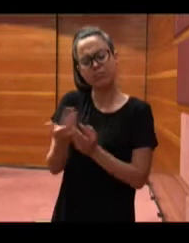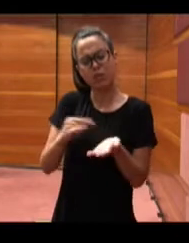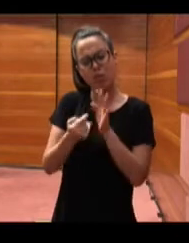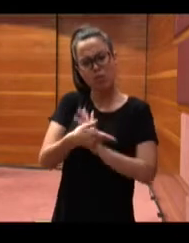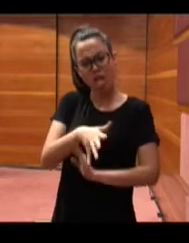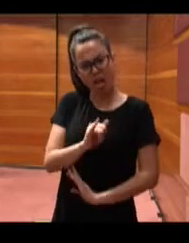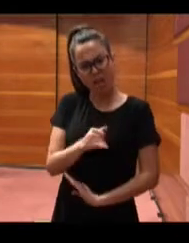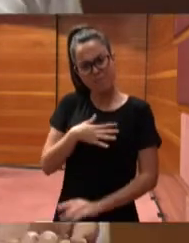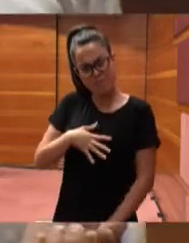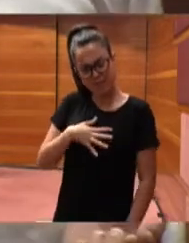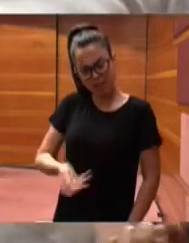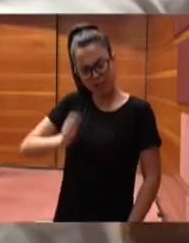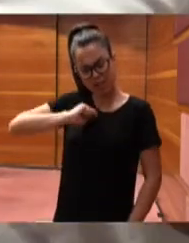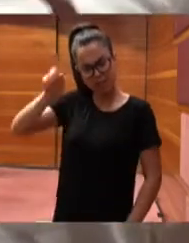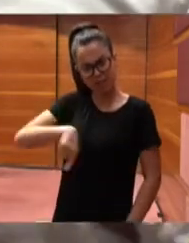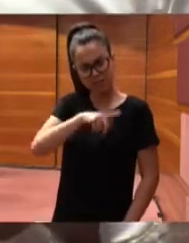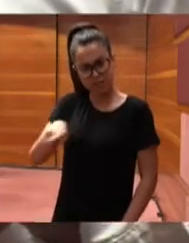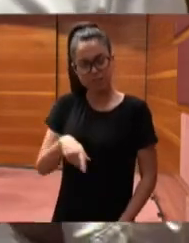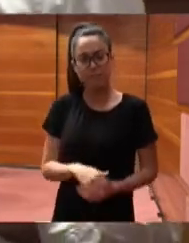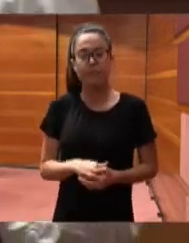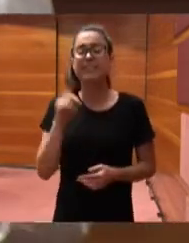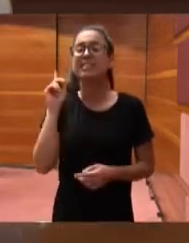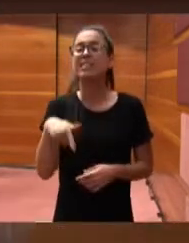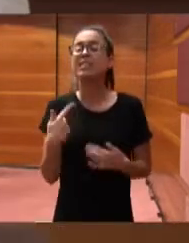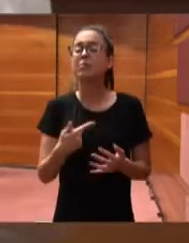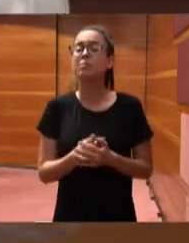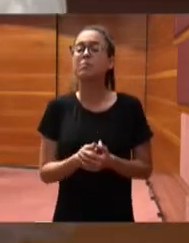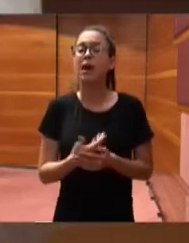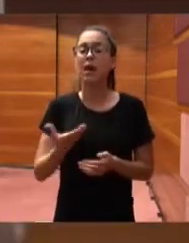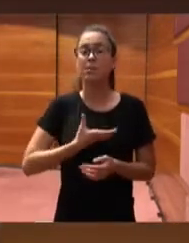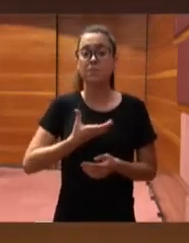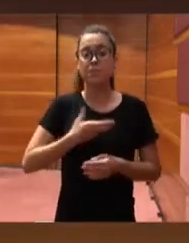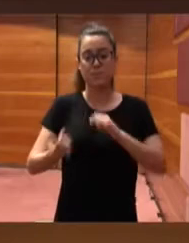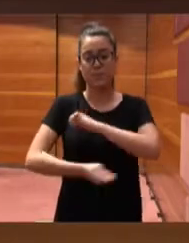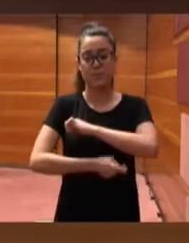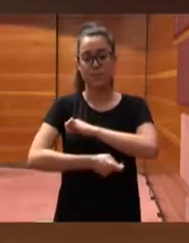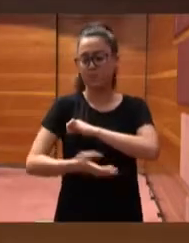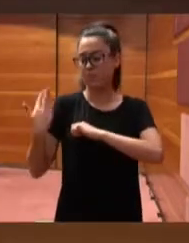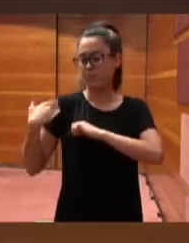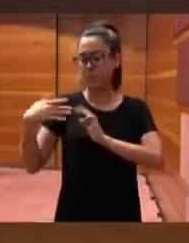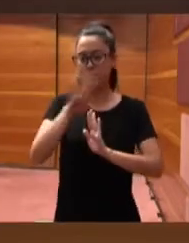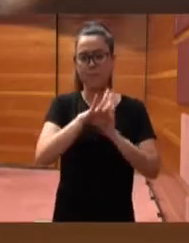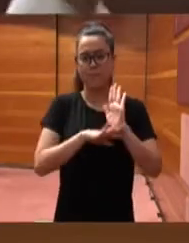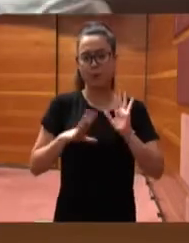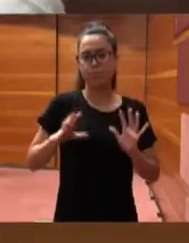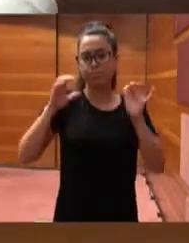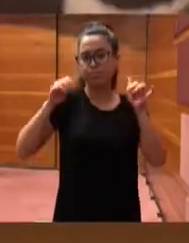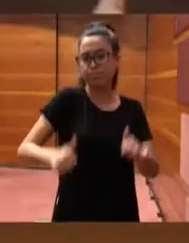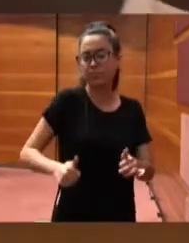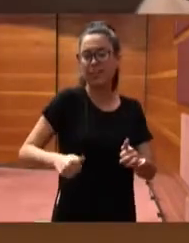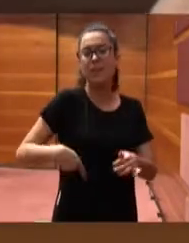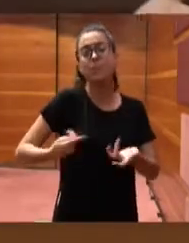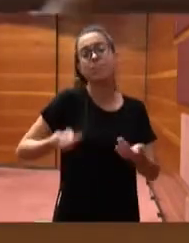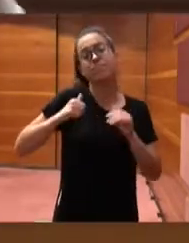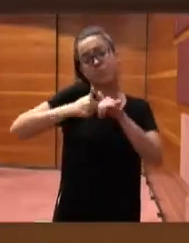bienestar a la ciudadanía. De hecho, haciendo un pequeño spoiler, el Ayuntamiento de Vitoria acaba de arrancar un proyecto de rendición de cuentas, de monitoreo de